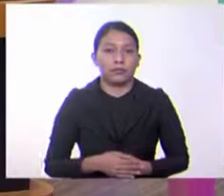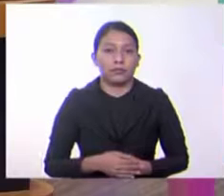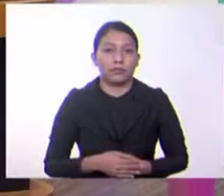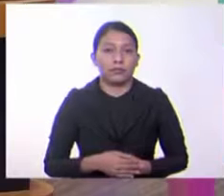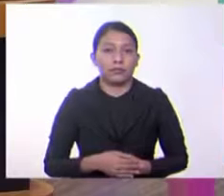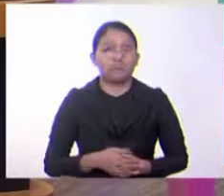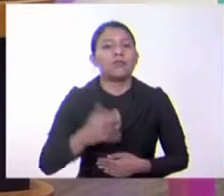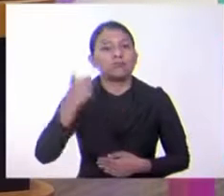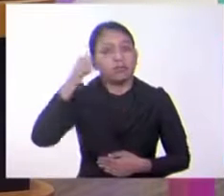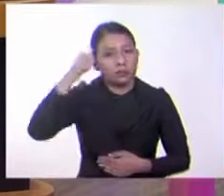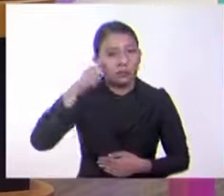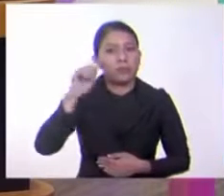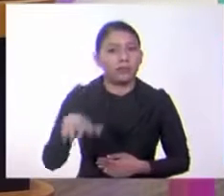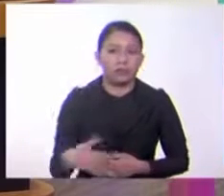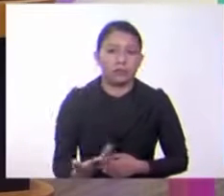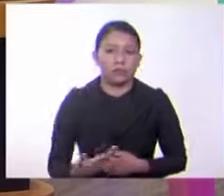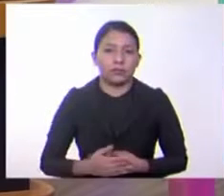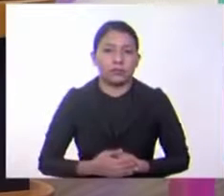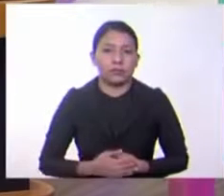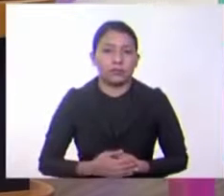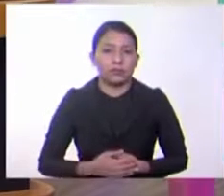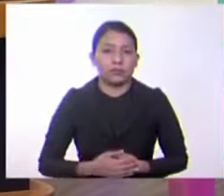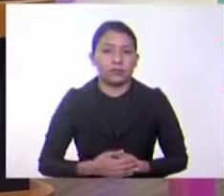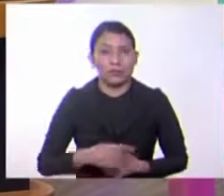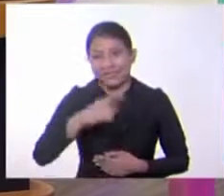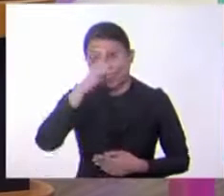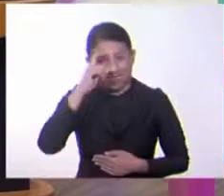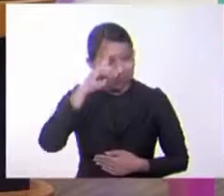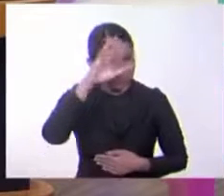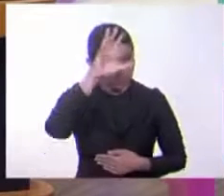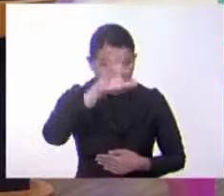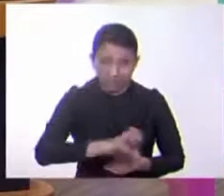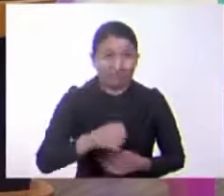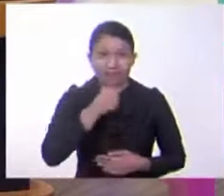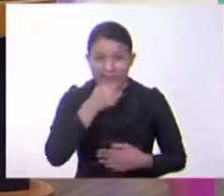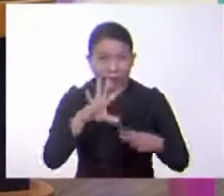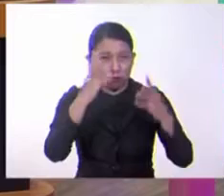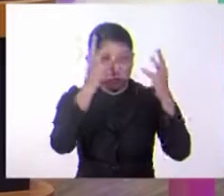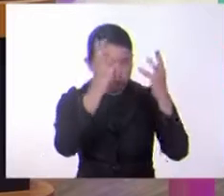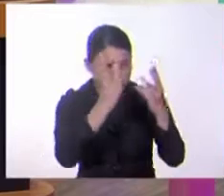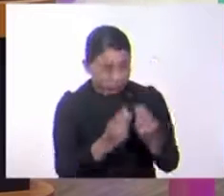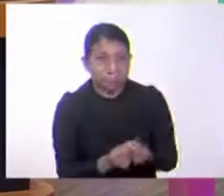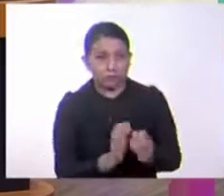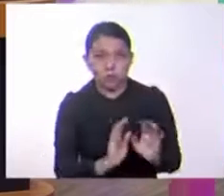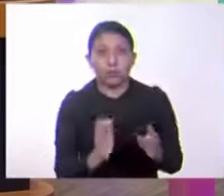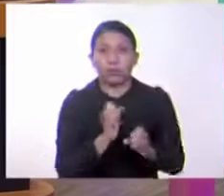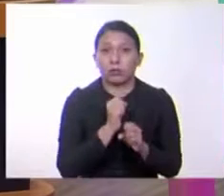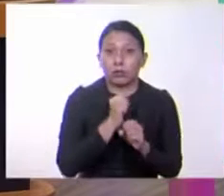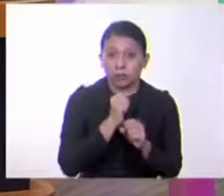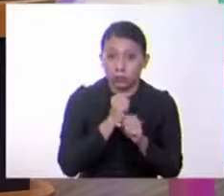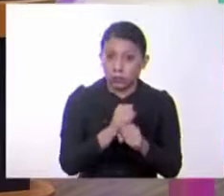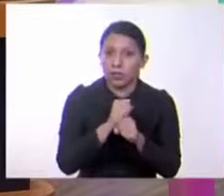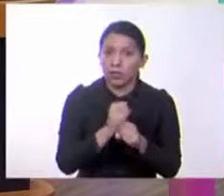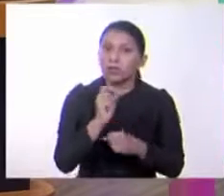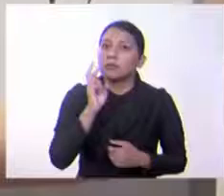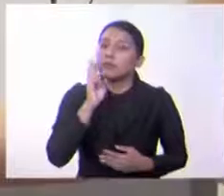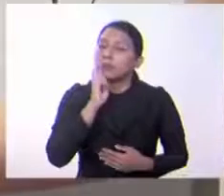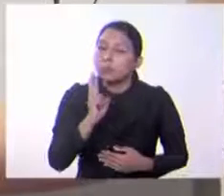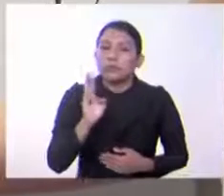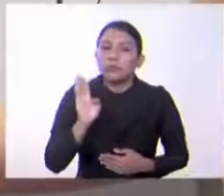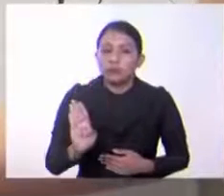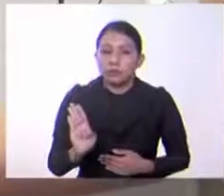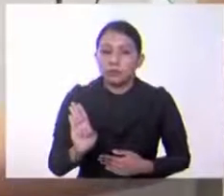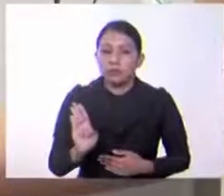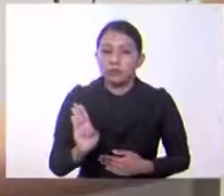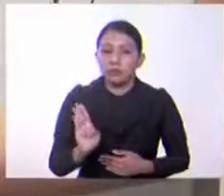¿qué podemos analizar? De todo el trabajo que hicimos, la que garantizaba el resultado de B, es